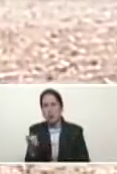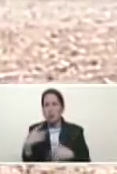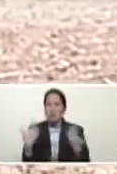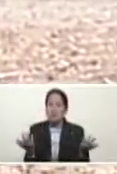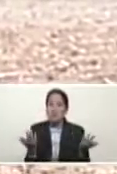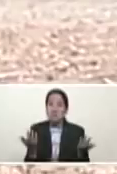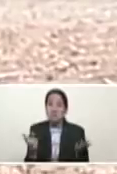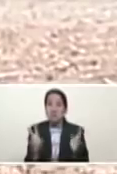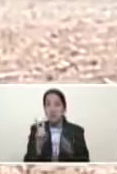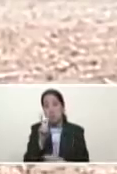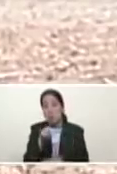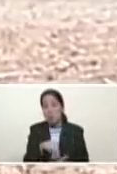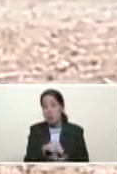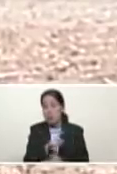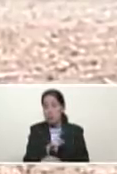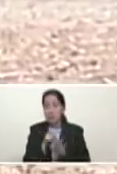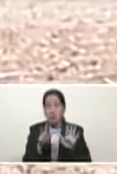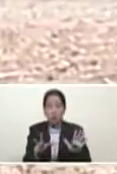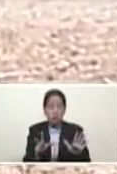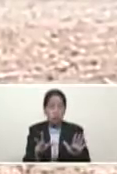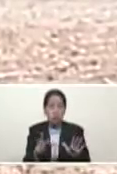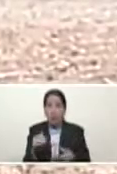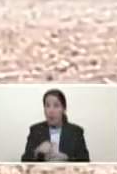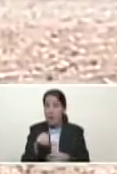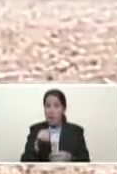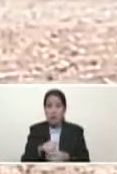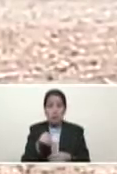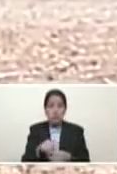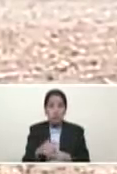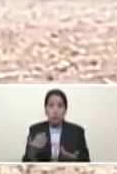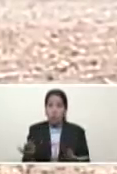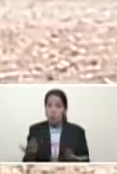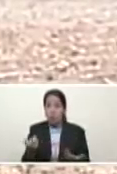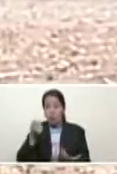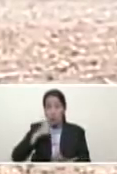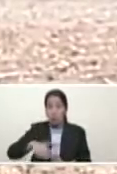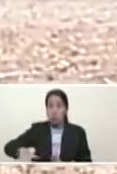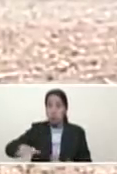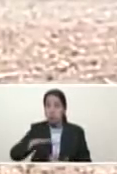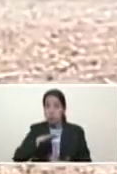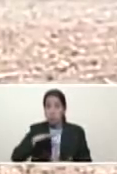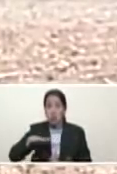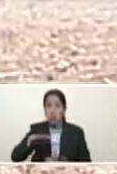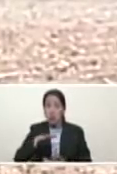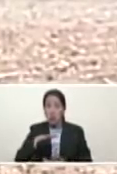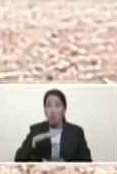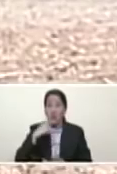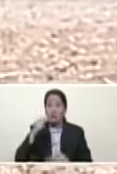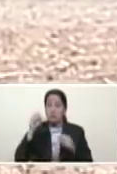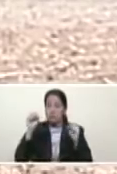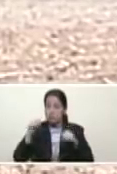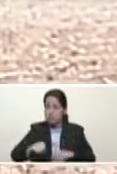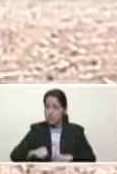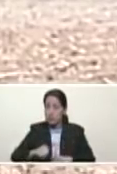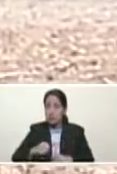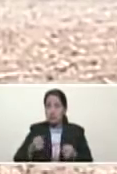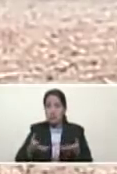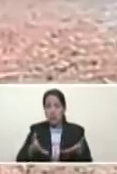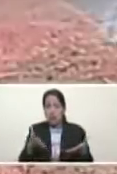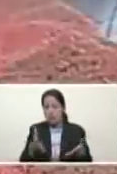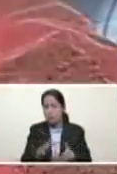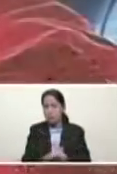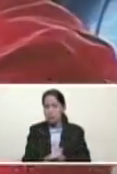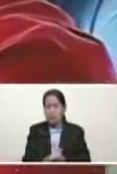el 2018 fuimos a elecciones. Y nuestro pueblo, a pesar de que las elecciones estaban seguras, ganábamos en